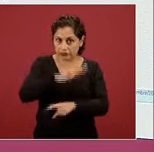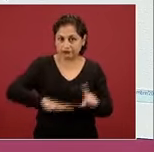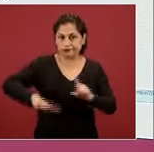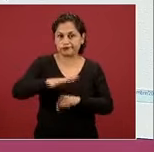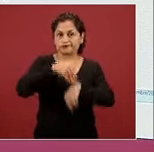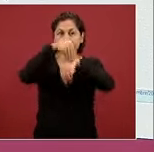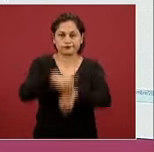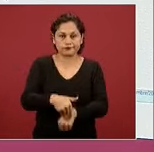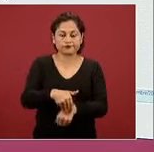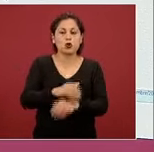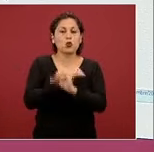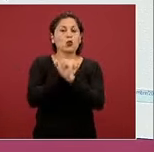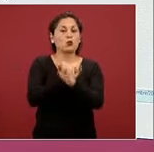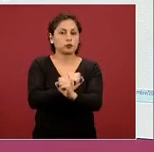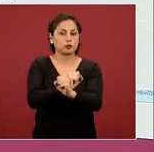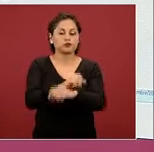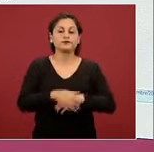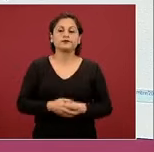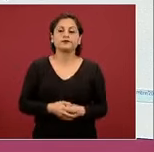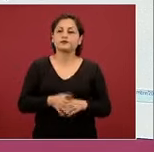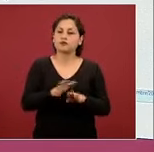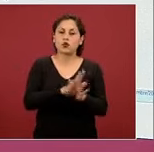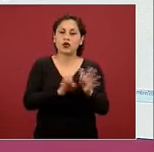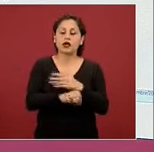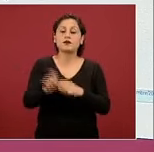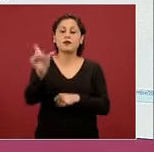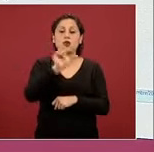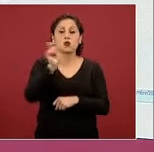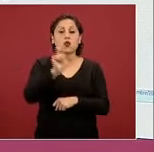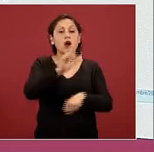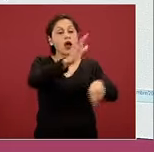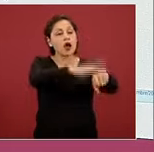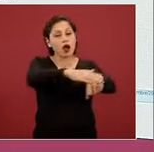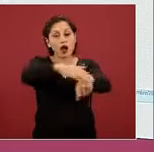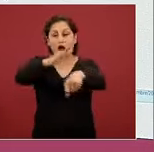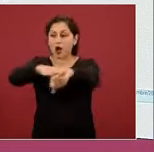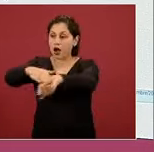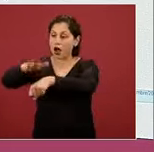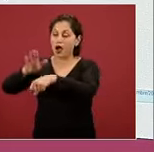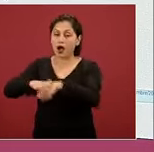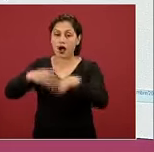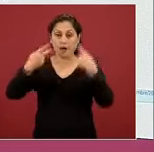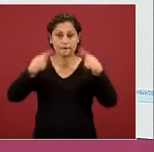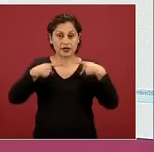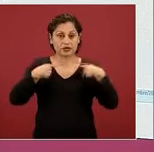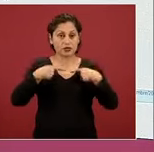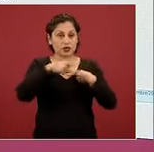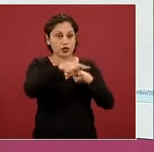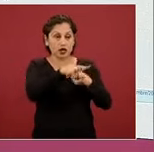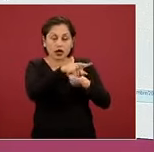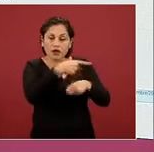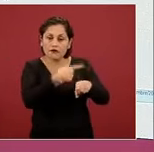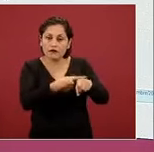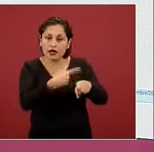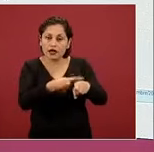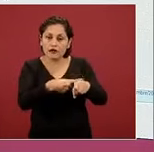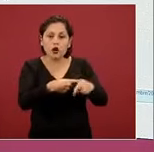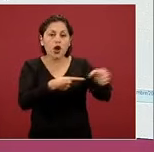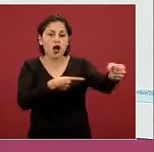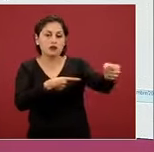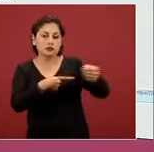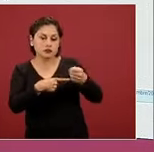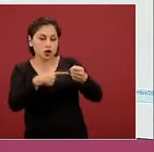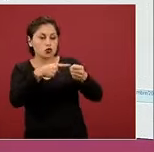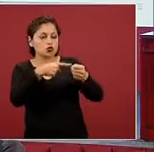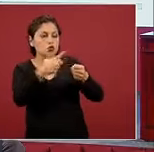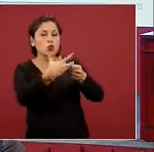casos, la contención centrada en personas, que es el proceso en el que se identifican los casos, se busca sus contactos,